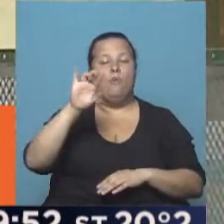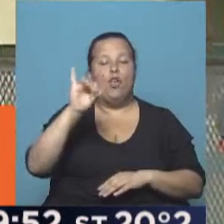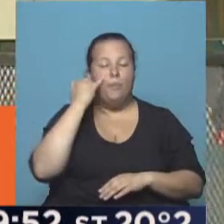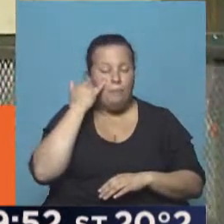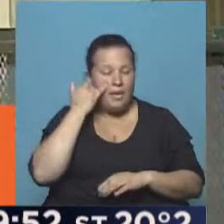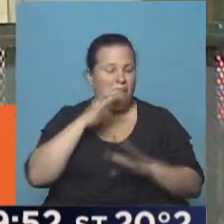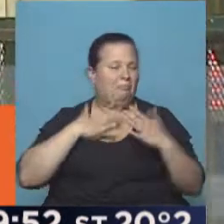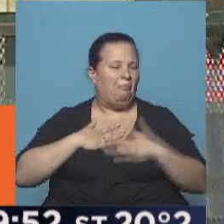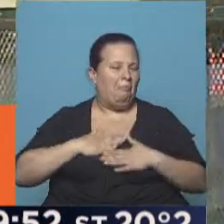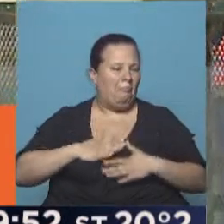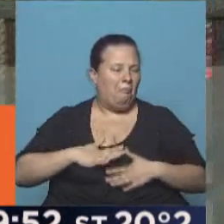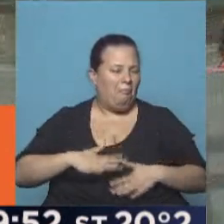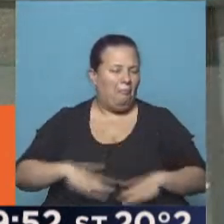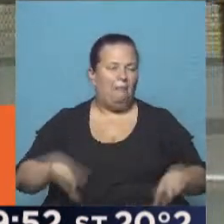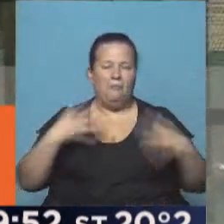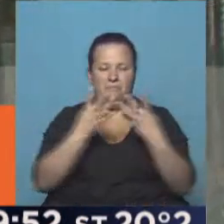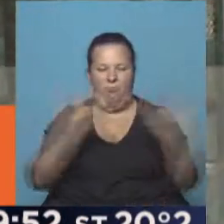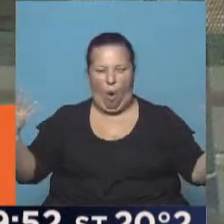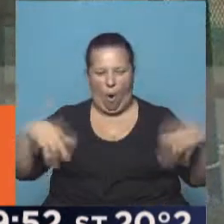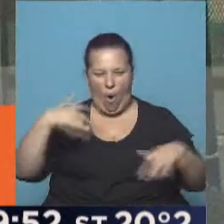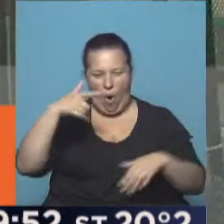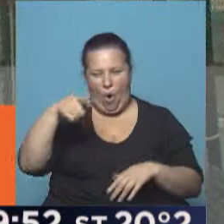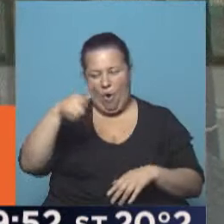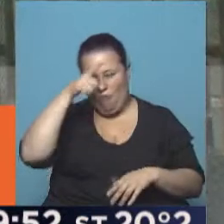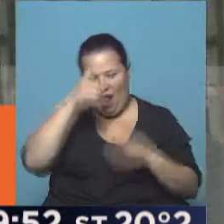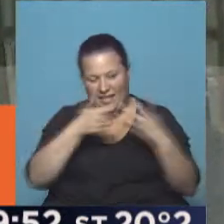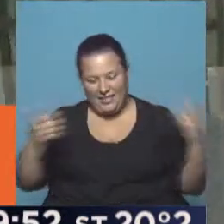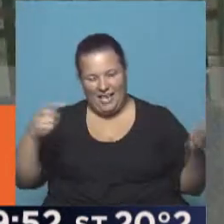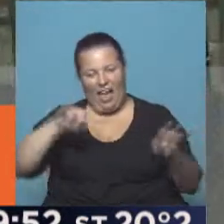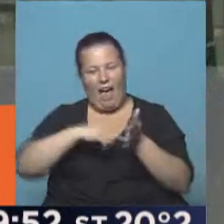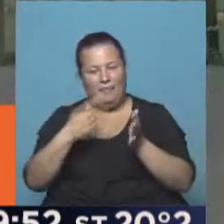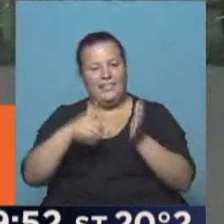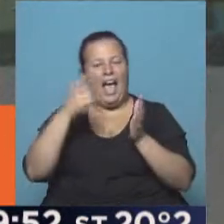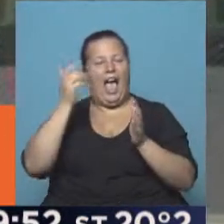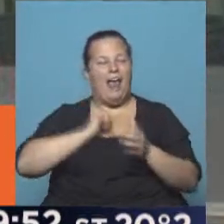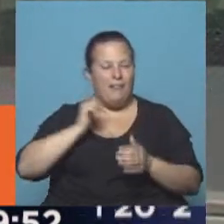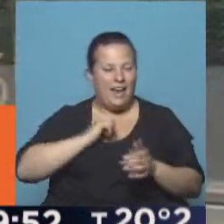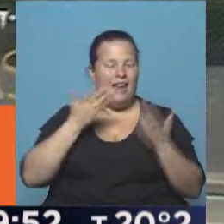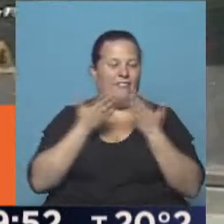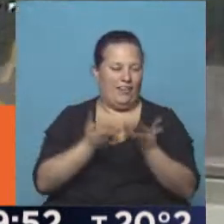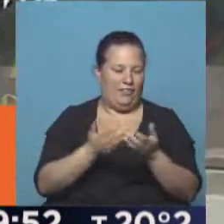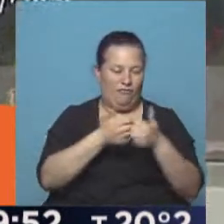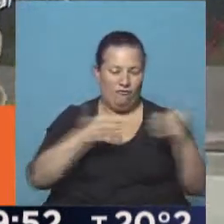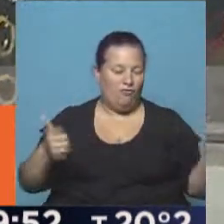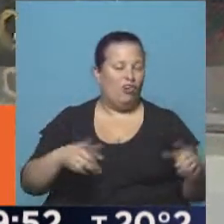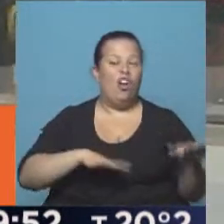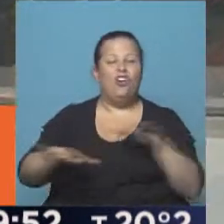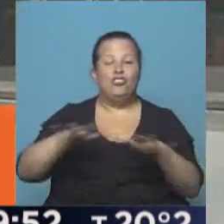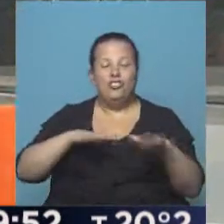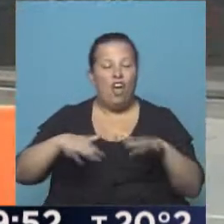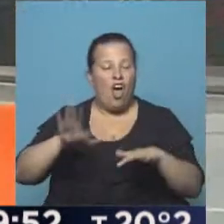todo es tranquilidad con un amplio baldado de policía federal de gendarmería y de prefectura todo el movimiento